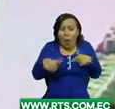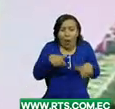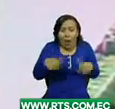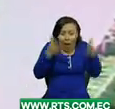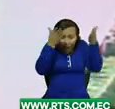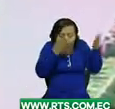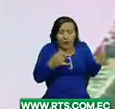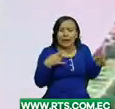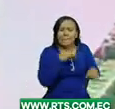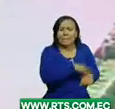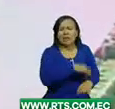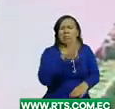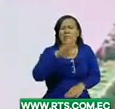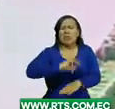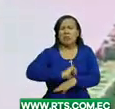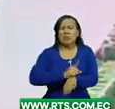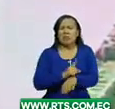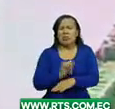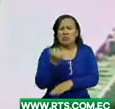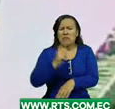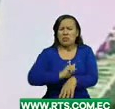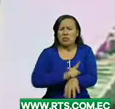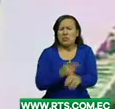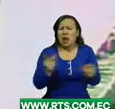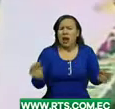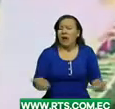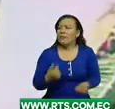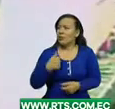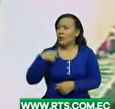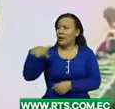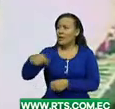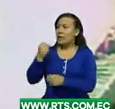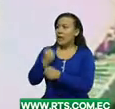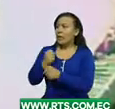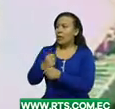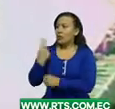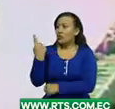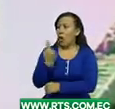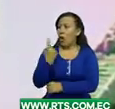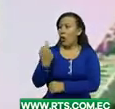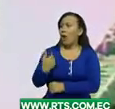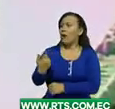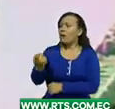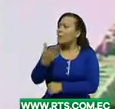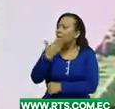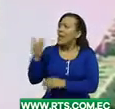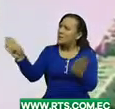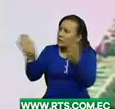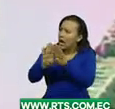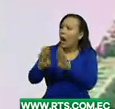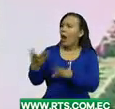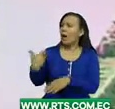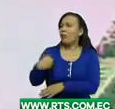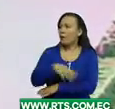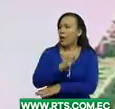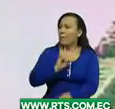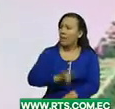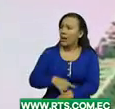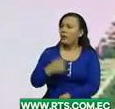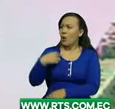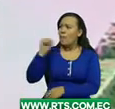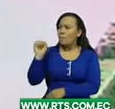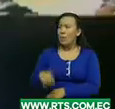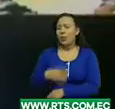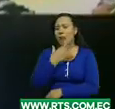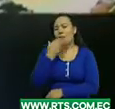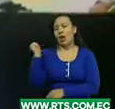¿Y qué tiempo se demoró? Unos 5 o 10 minutos. Lo que pasa es que acá yo trabajo sola. ¿Pero puede cerrar el local mientras esté en el baño? Claro, también puedo hacer